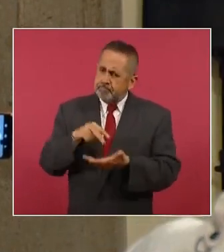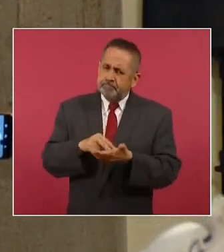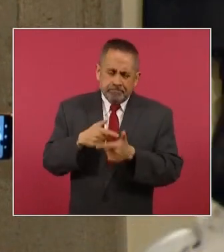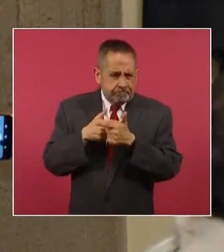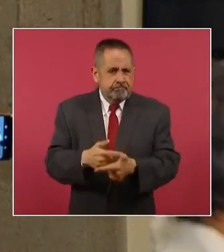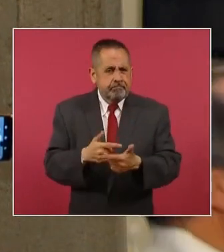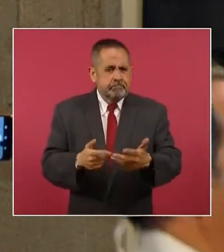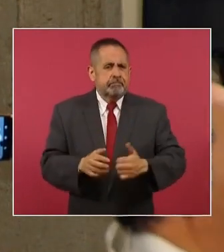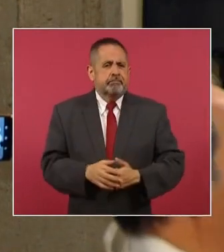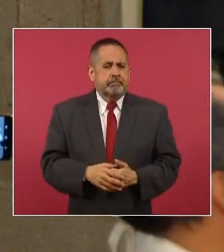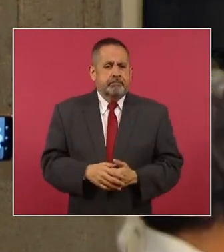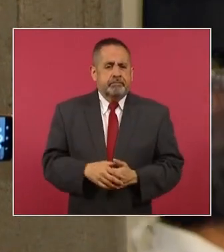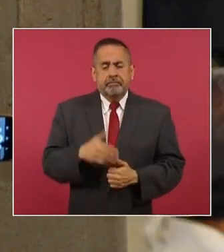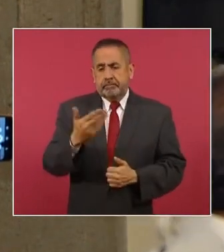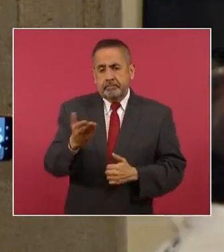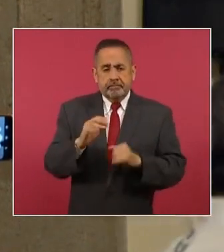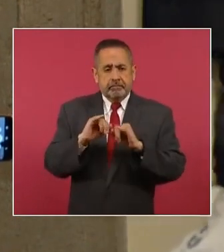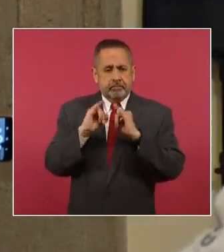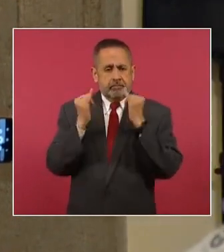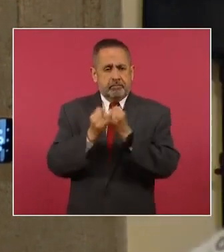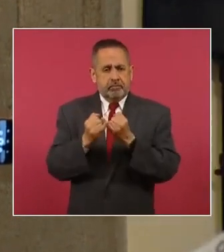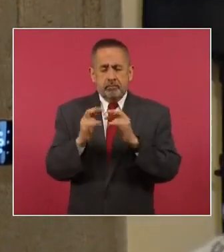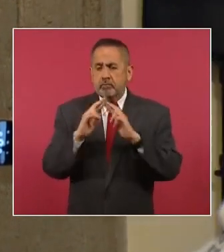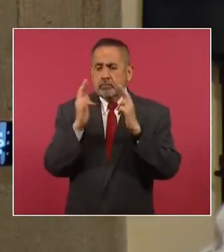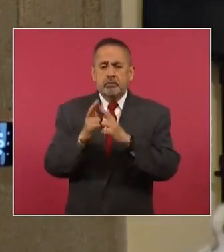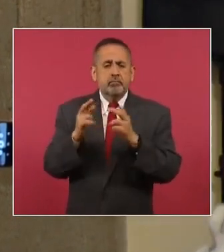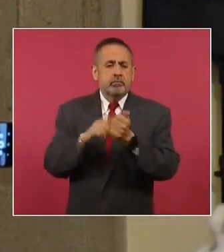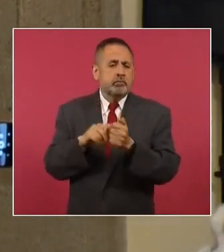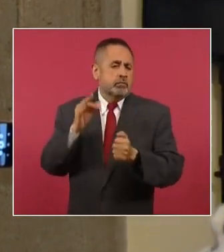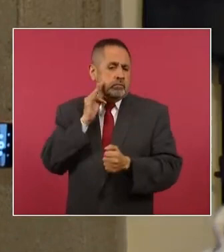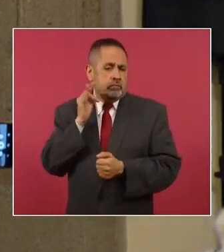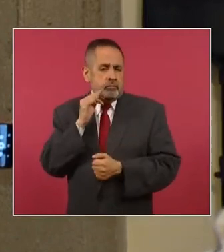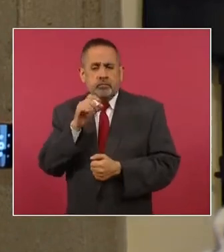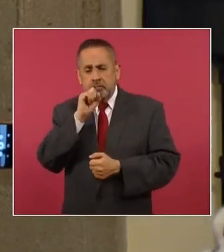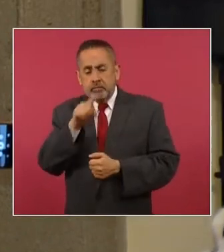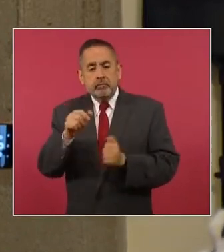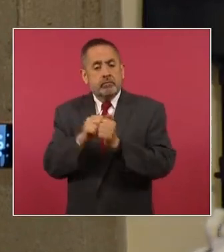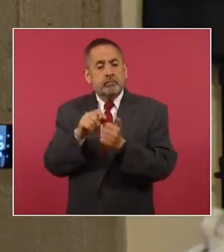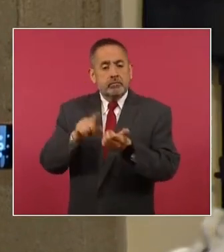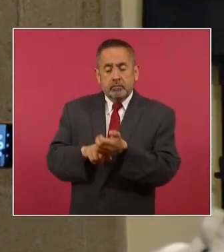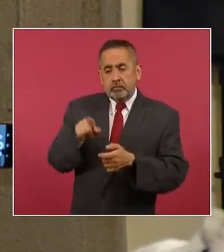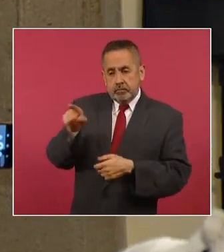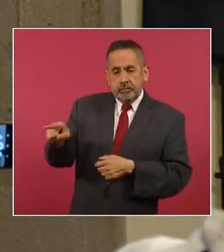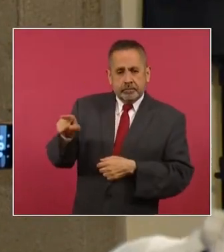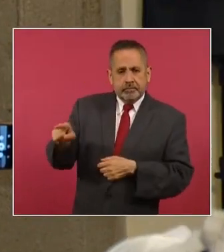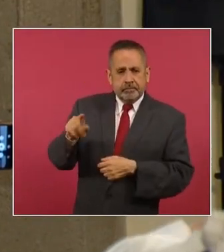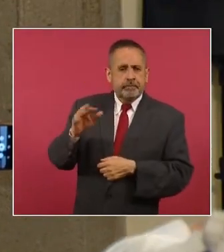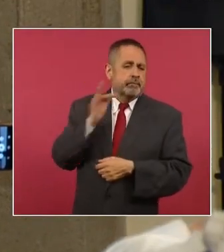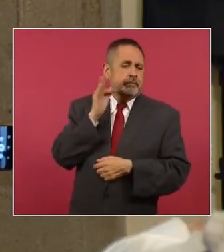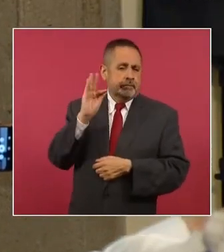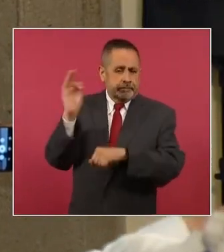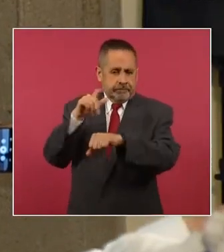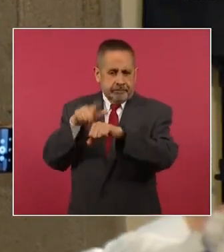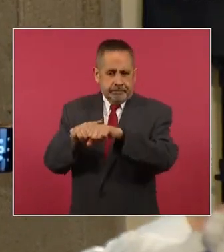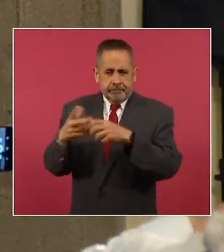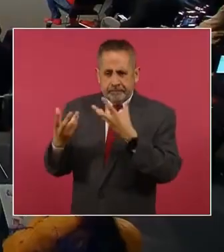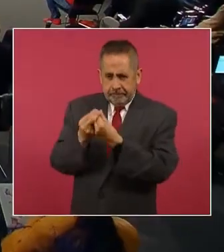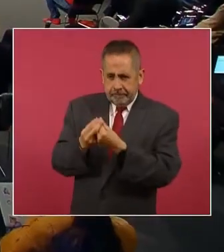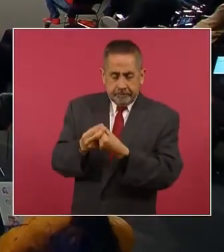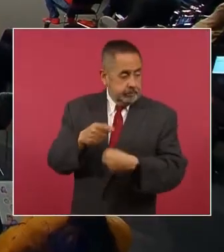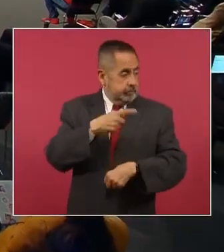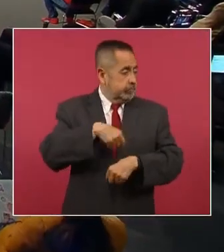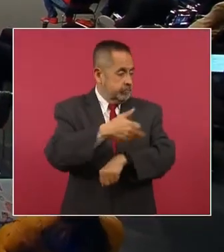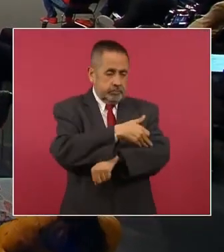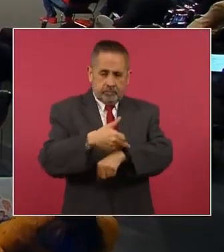Y para la reunión, si se puede, no solamente con la fiscal, también con la de la FEARLE, los casos de los familiares que